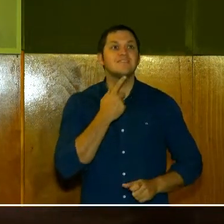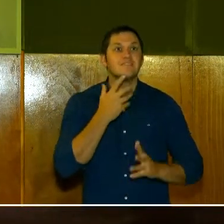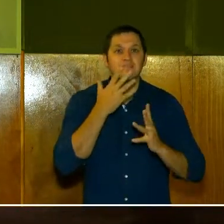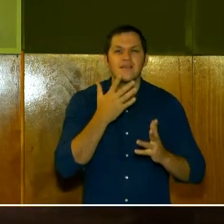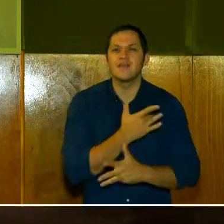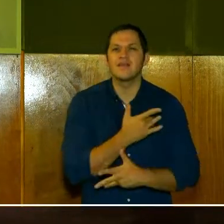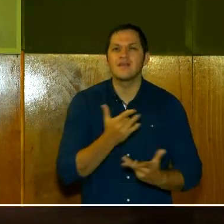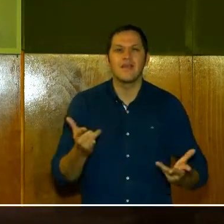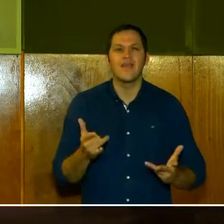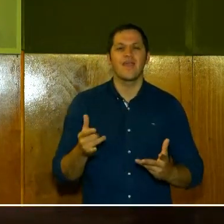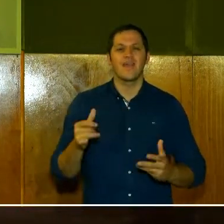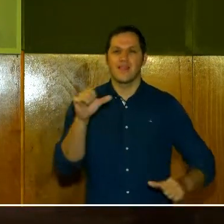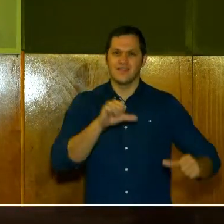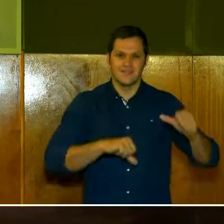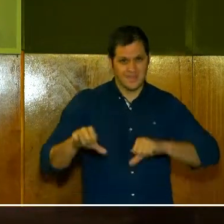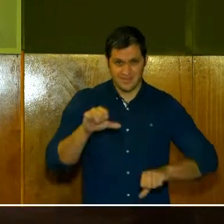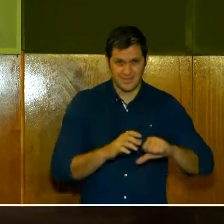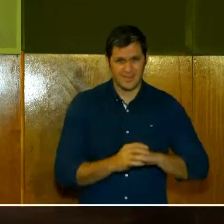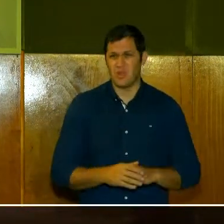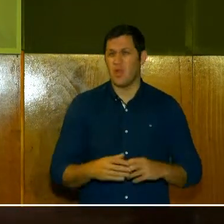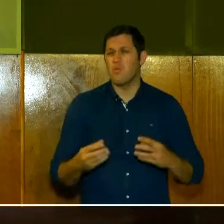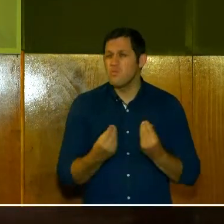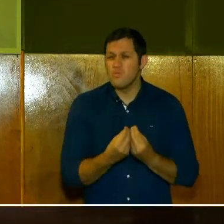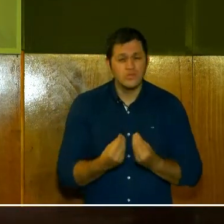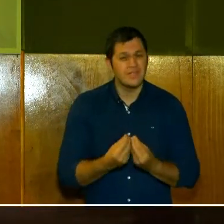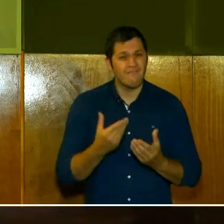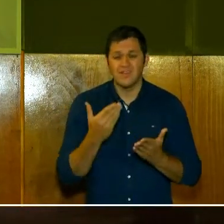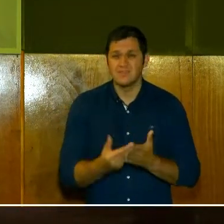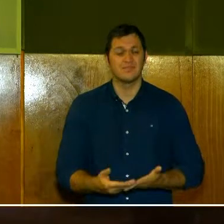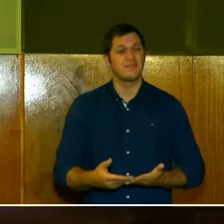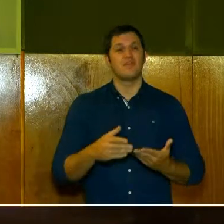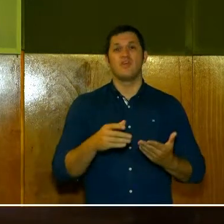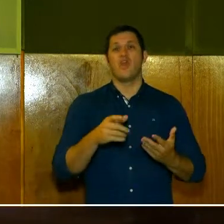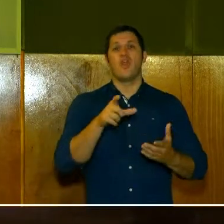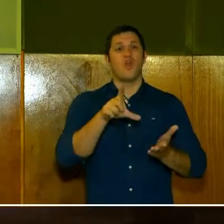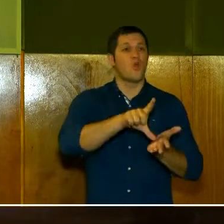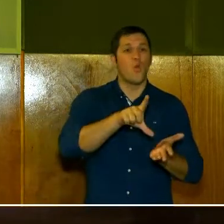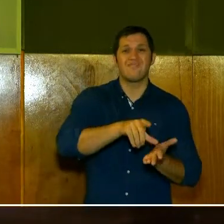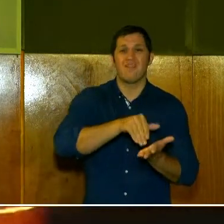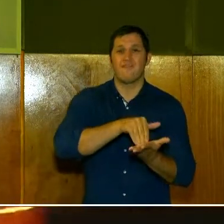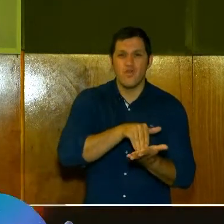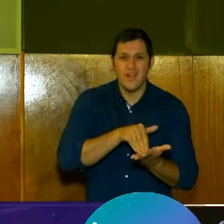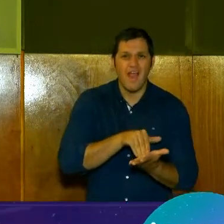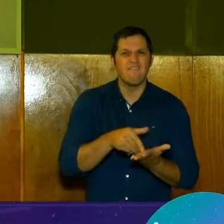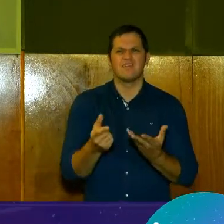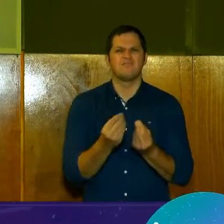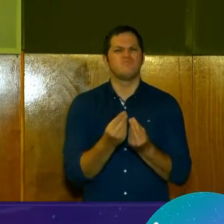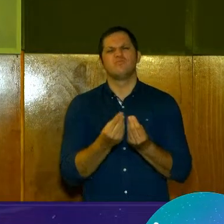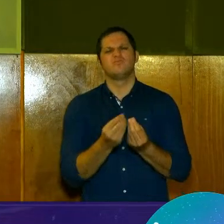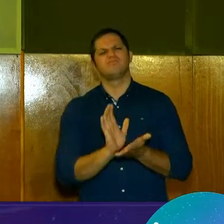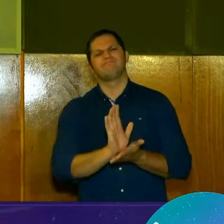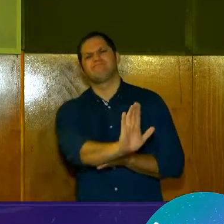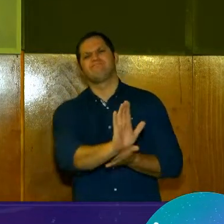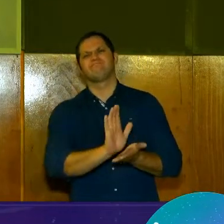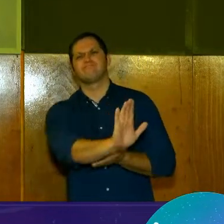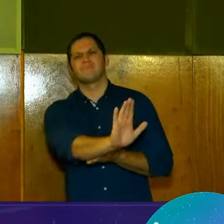bueno agradecerles la presencia cada uno de ustedes que construirá audiencias vinculadas así es y no es fácil